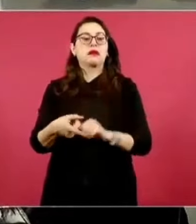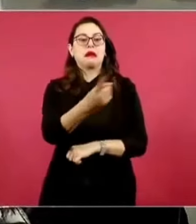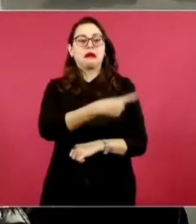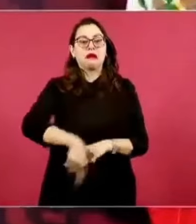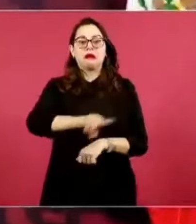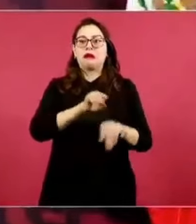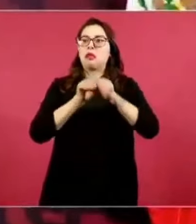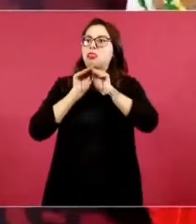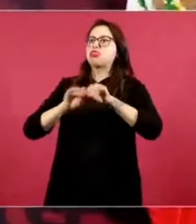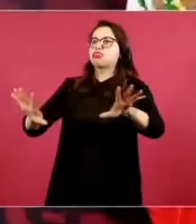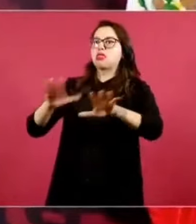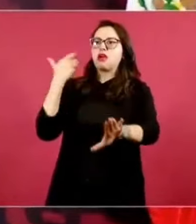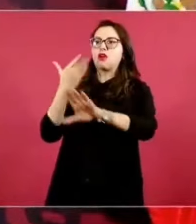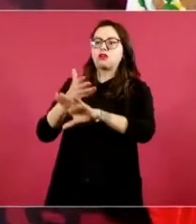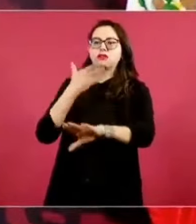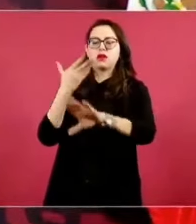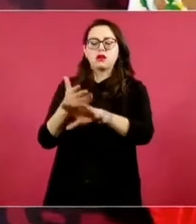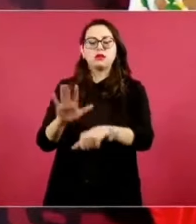cosas